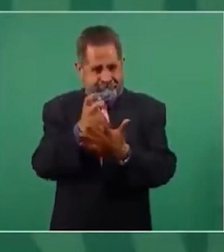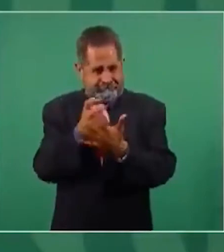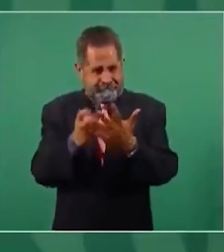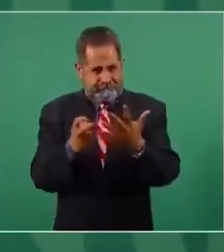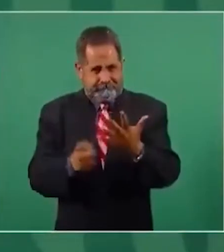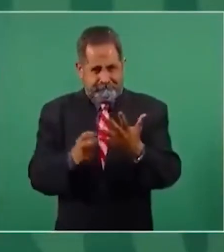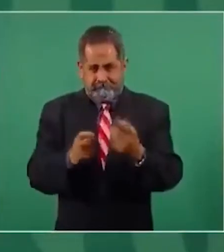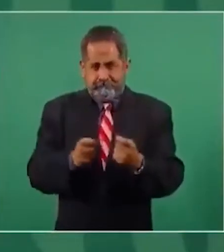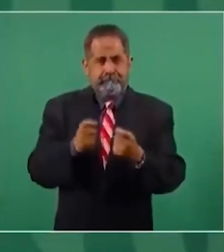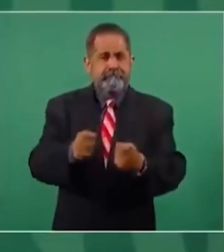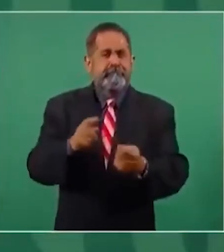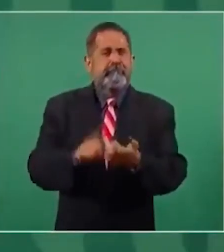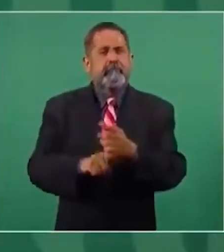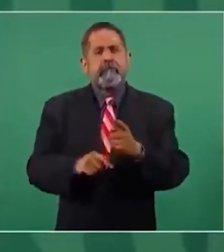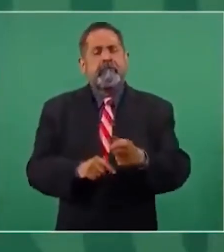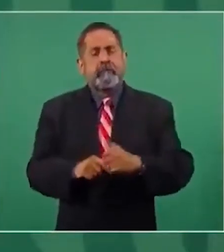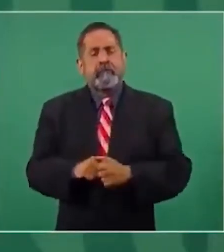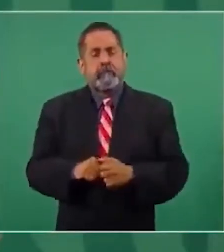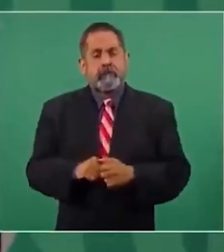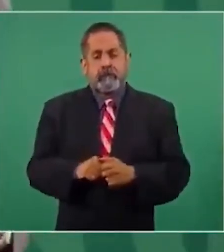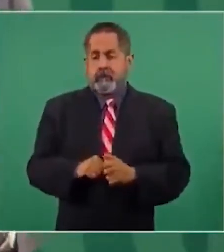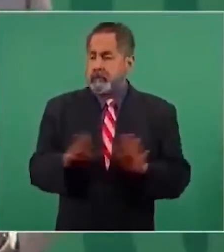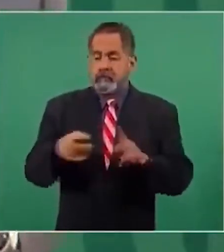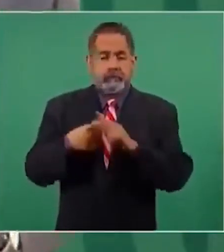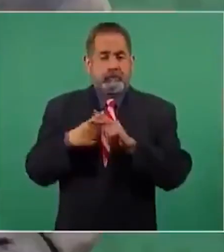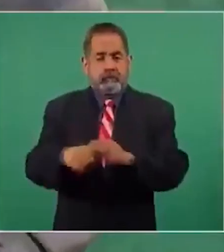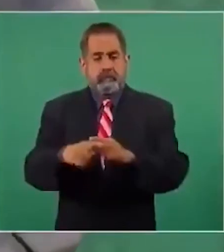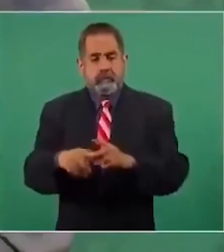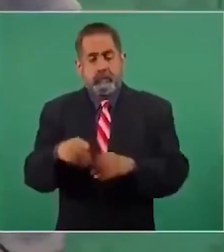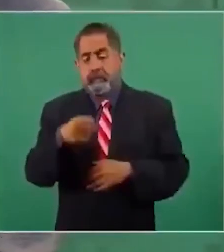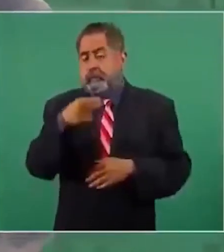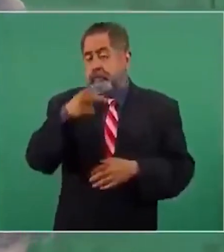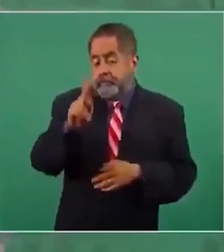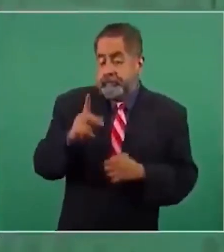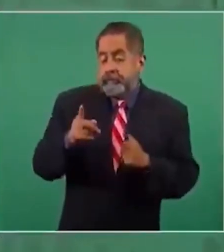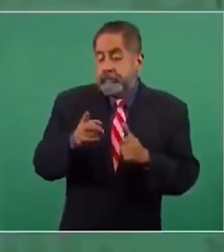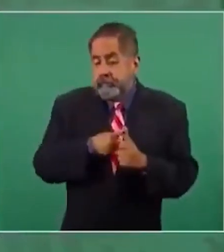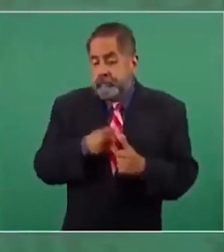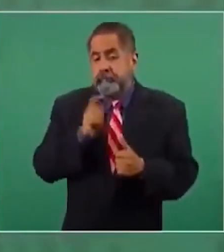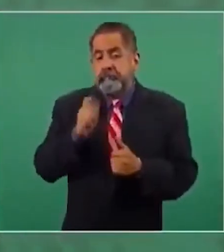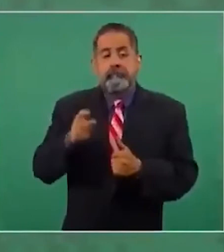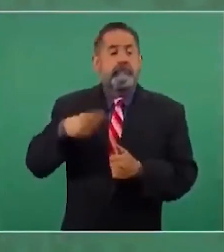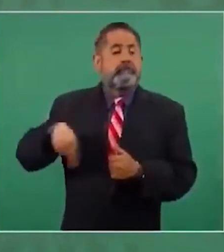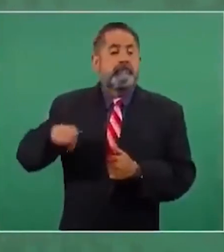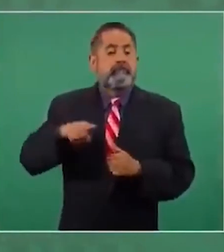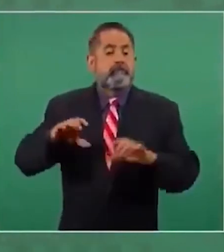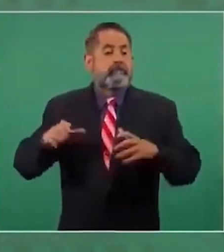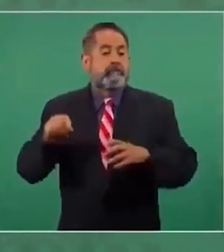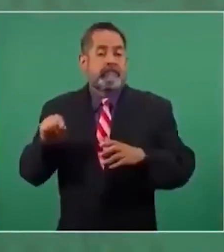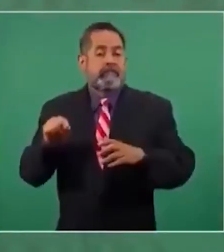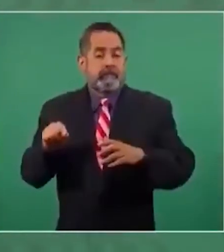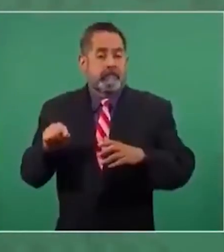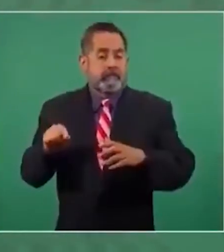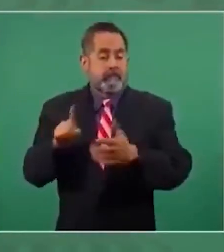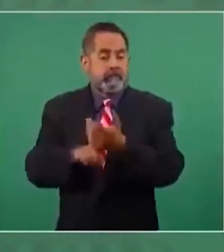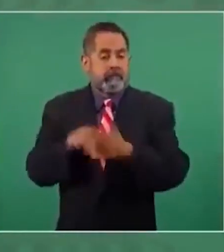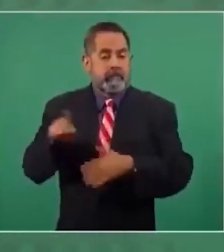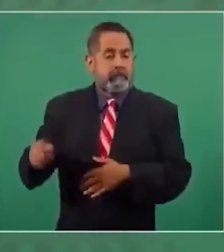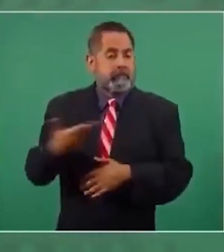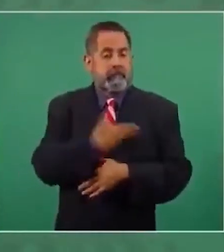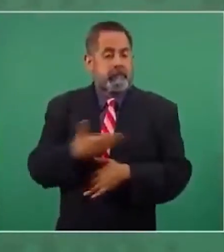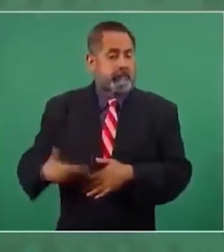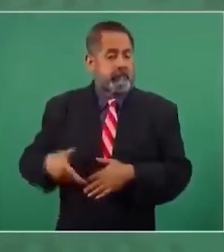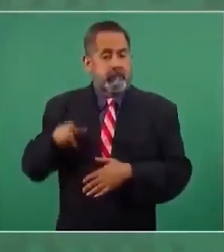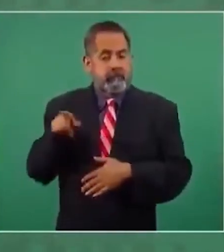contrato que se hizo con ellos de que nos iban a entregar otra cantidad igual de vacunas y ya les mandamos decir que no las vamos a necesitar que